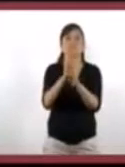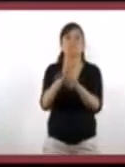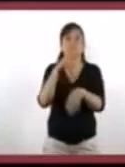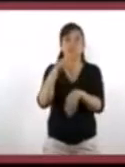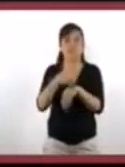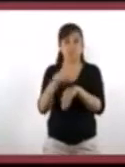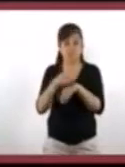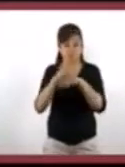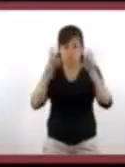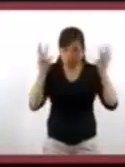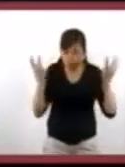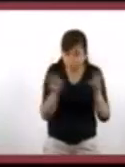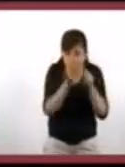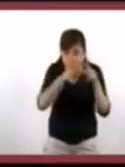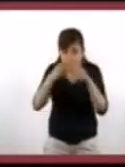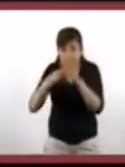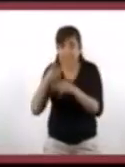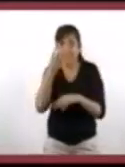decimal, que es